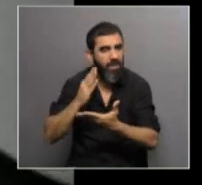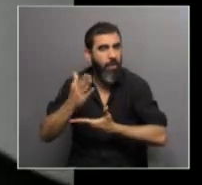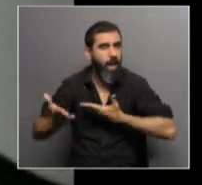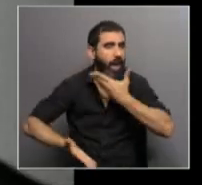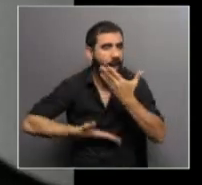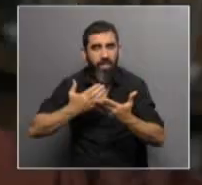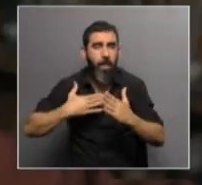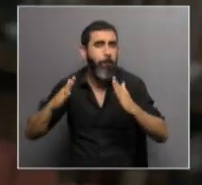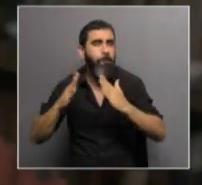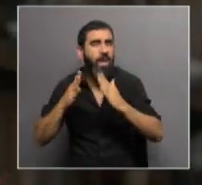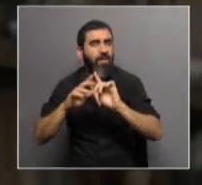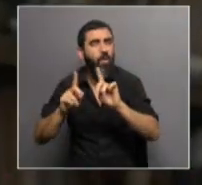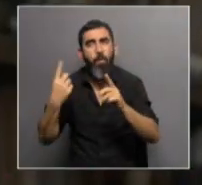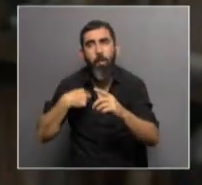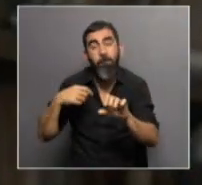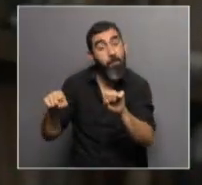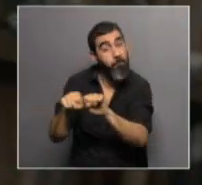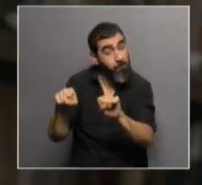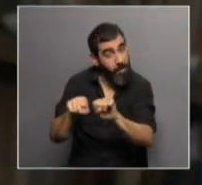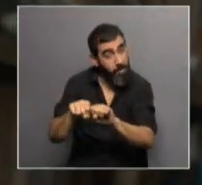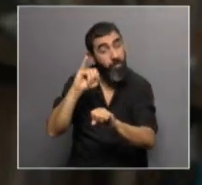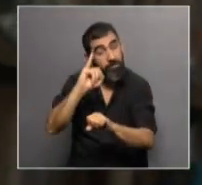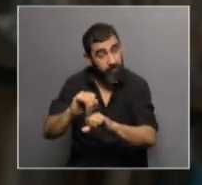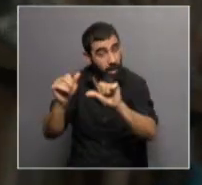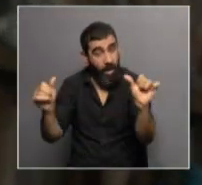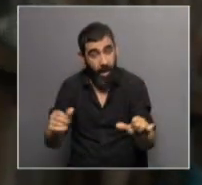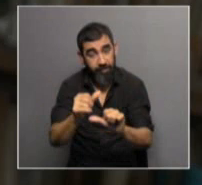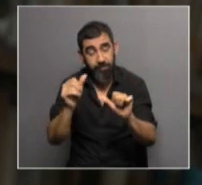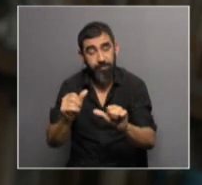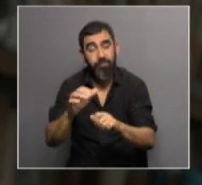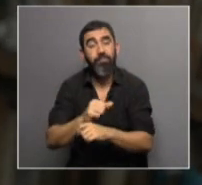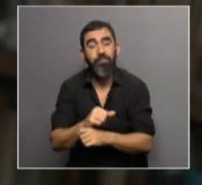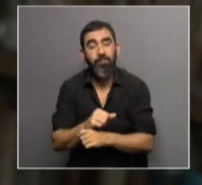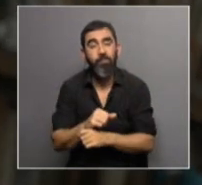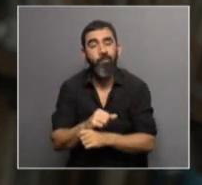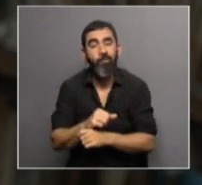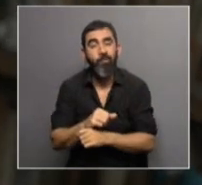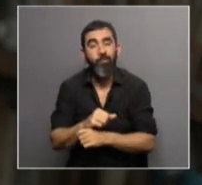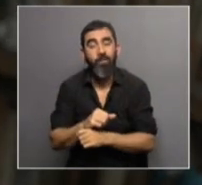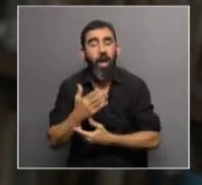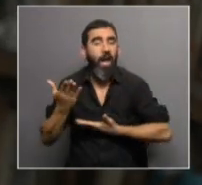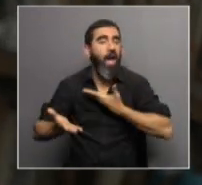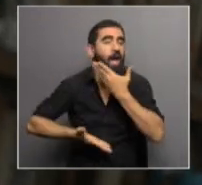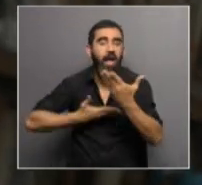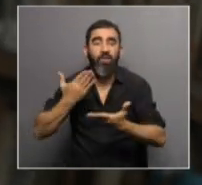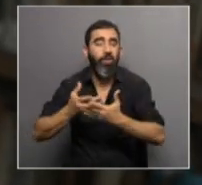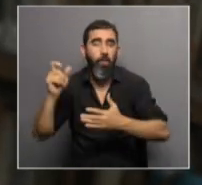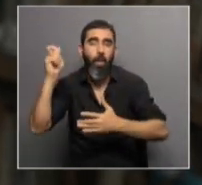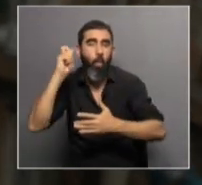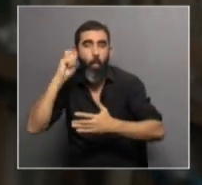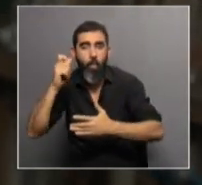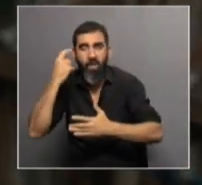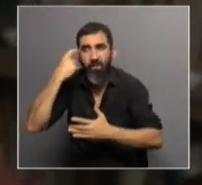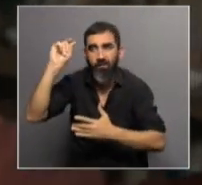mis primos y todos hacíamos este como como canciones por el que cumple años cada vez